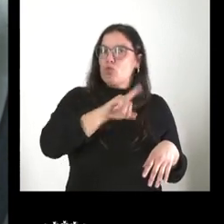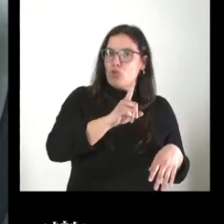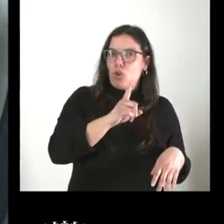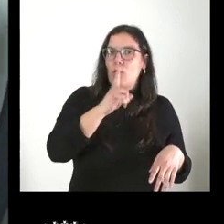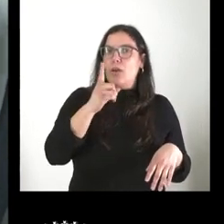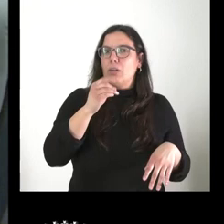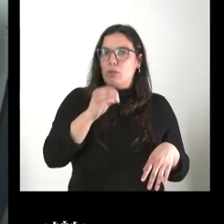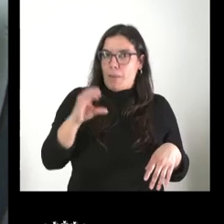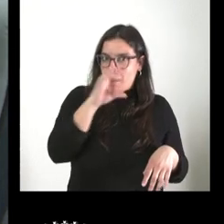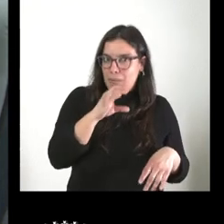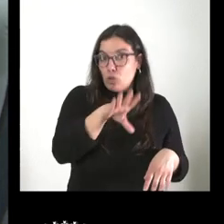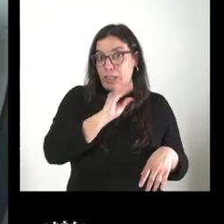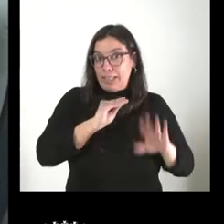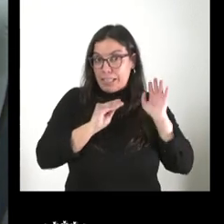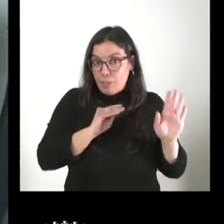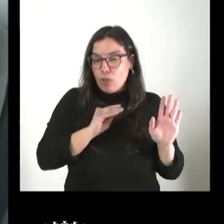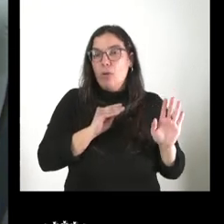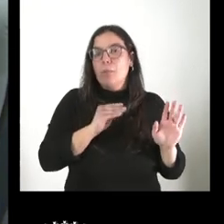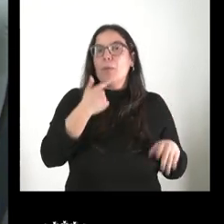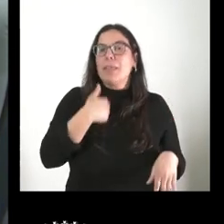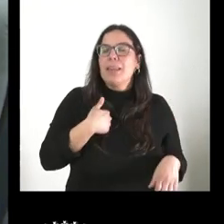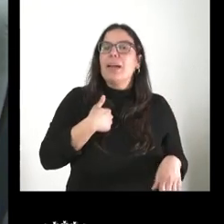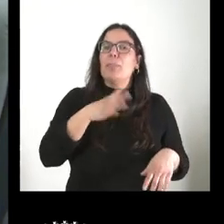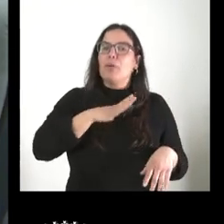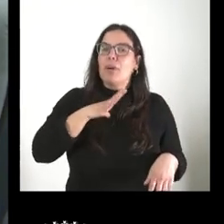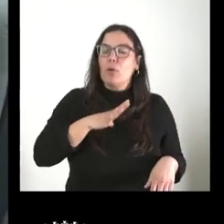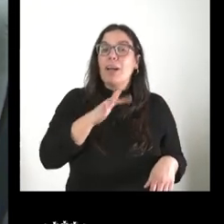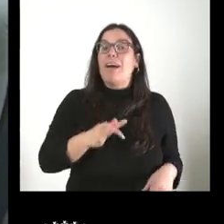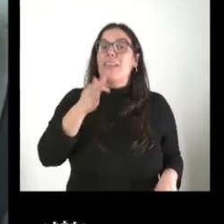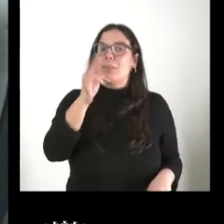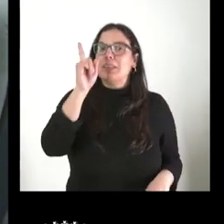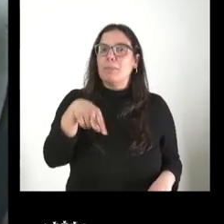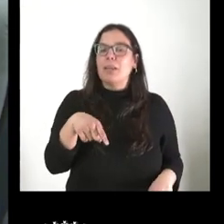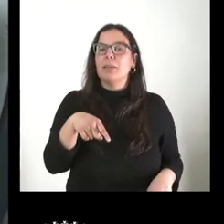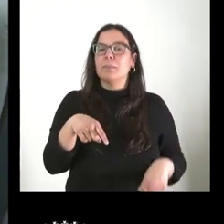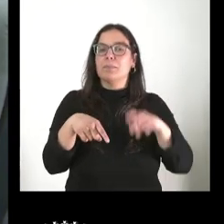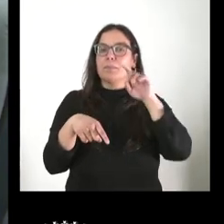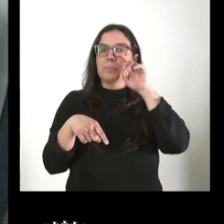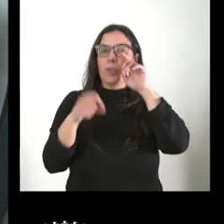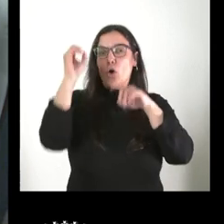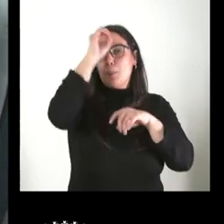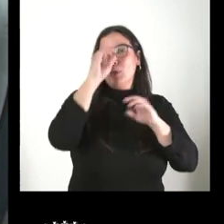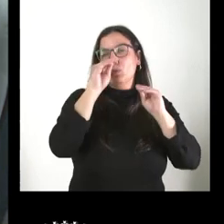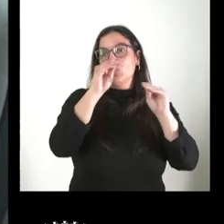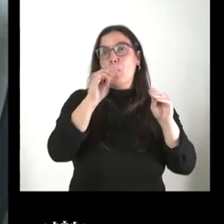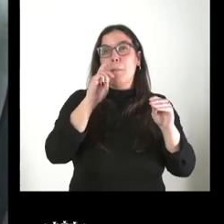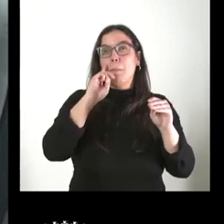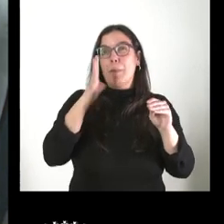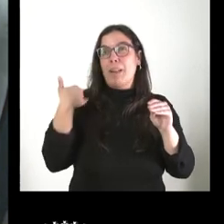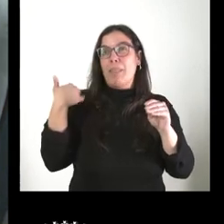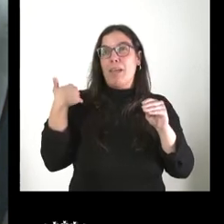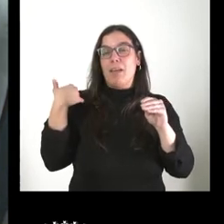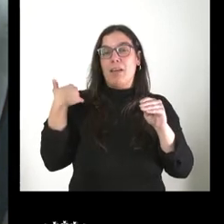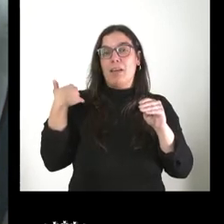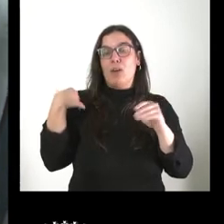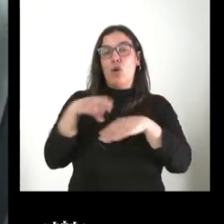salario eso es lo que yo he entendido pero me gustaría que se pronunciase además de esto sobre las declaraciones que Bueno creo que fue en pleno que